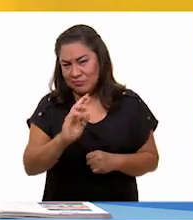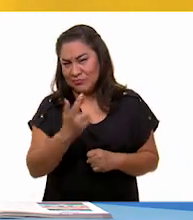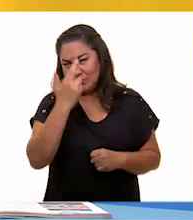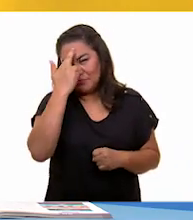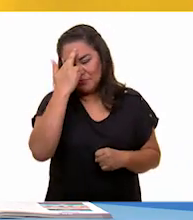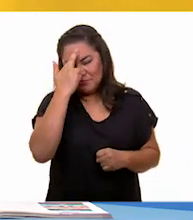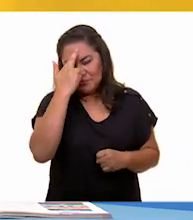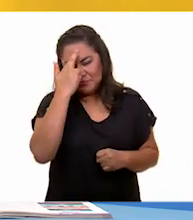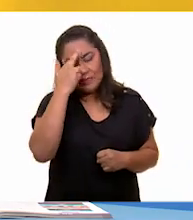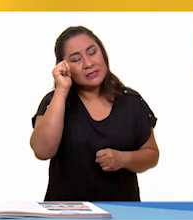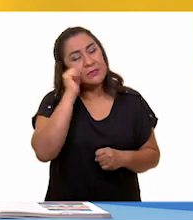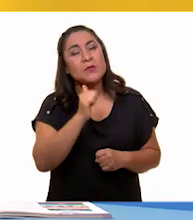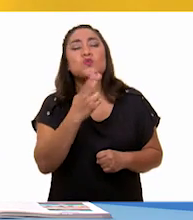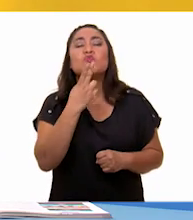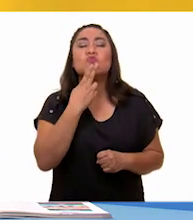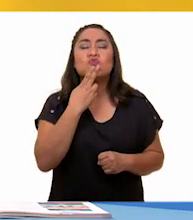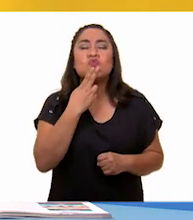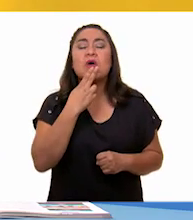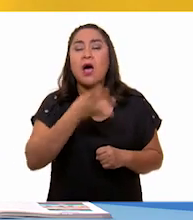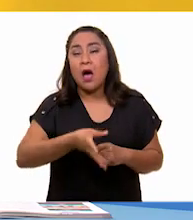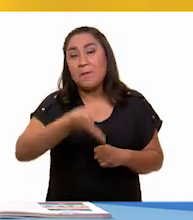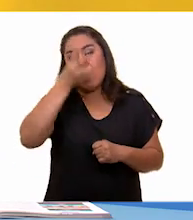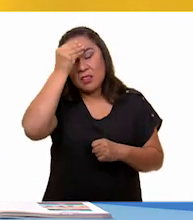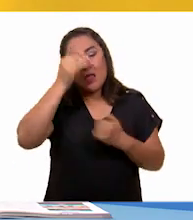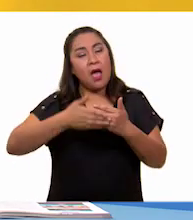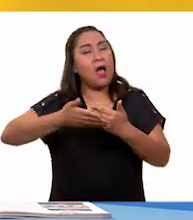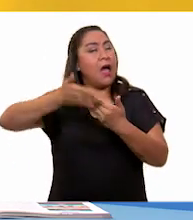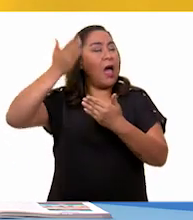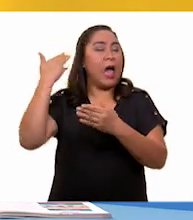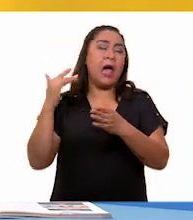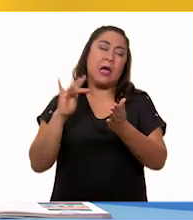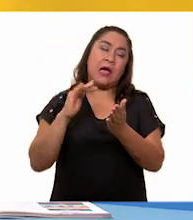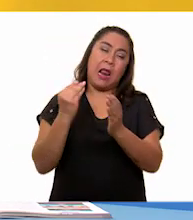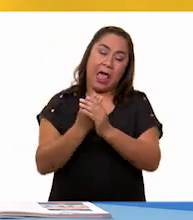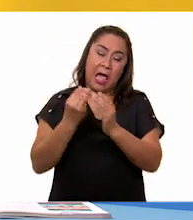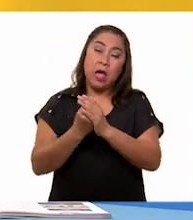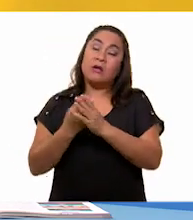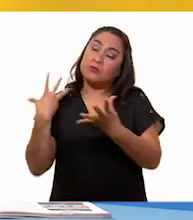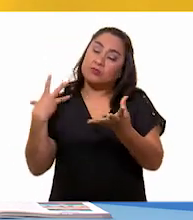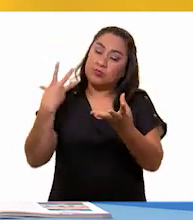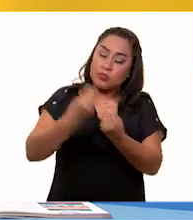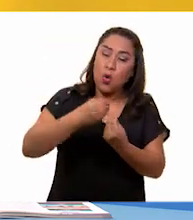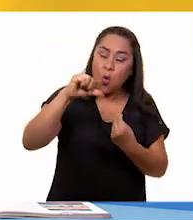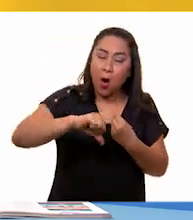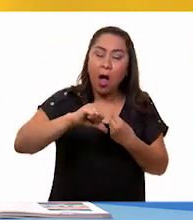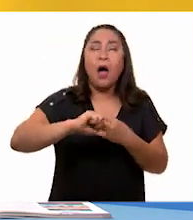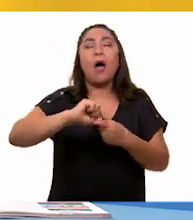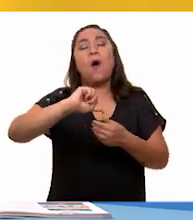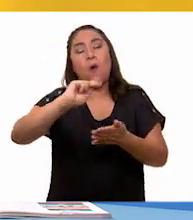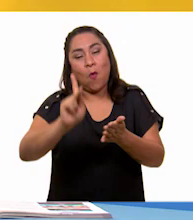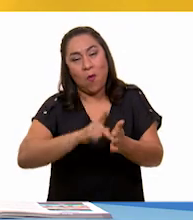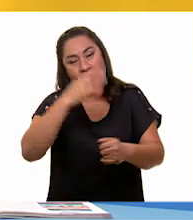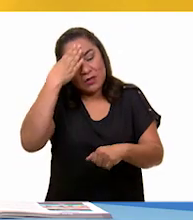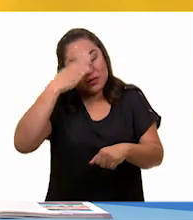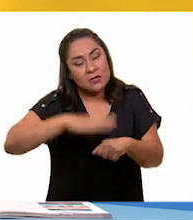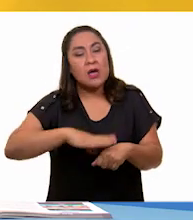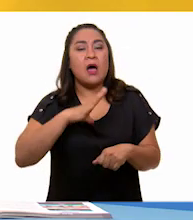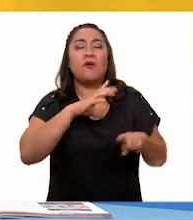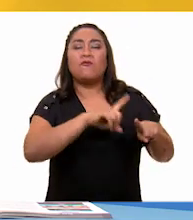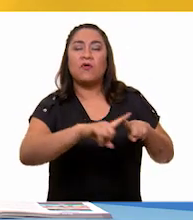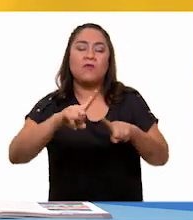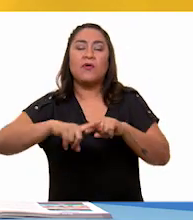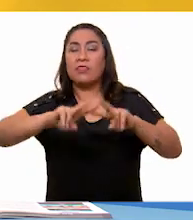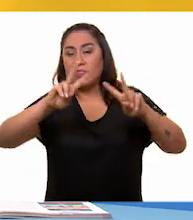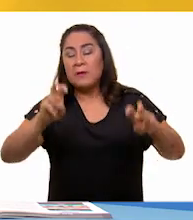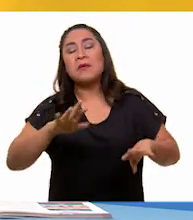siempre hacemos uso de aprendizajes anteriores que nos apoyan a seguir reflexionando acerca de diversos temas y